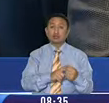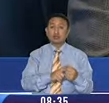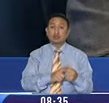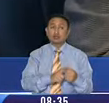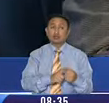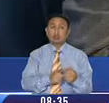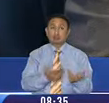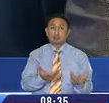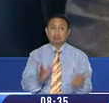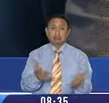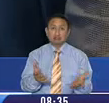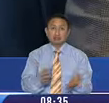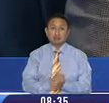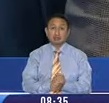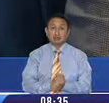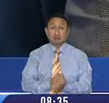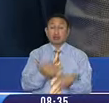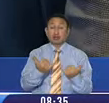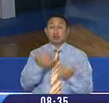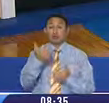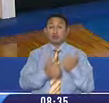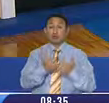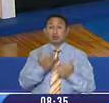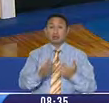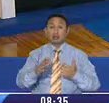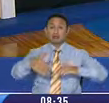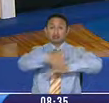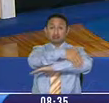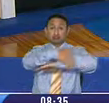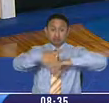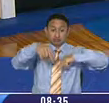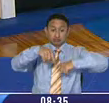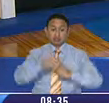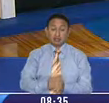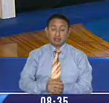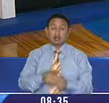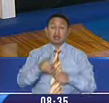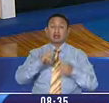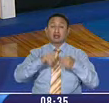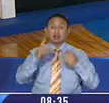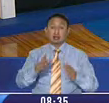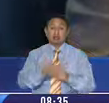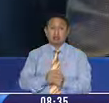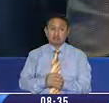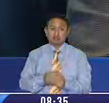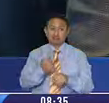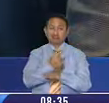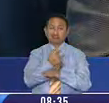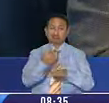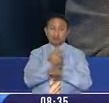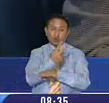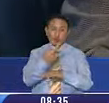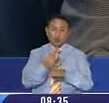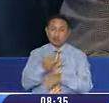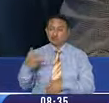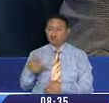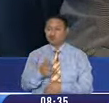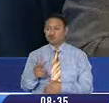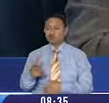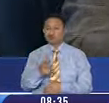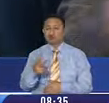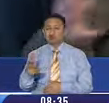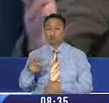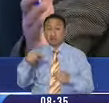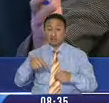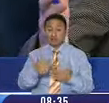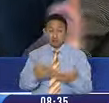son nulas. El problema que tenemos con las obras que se demora el quiteño en movilizarse es grande. ¿Qué se plantea frente a eso? Hay